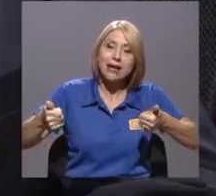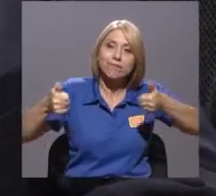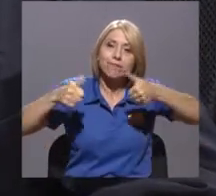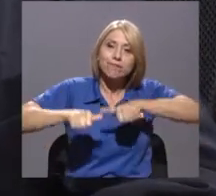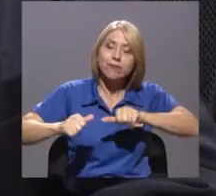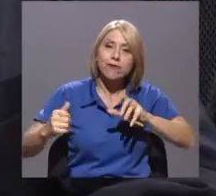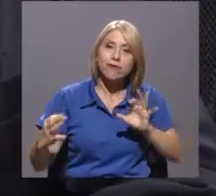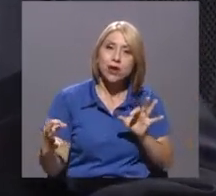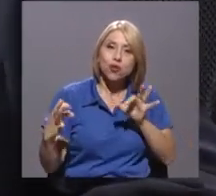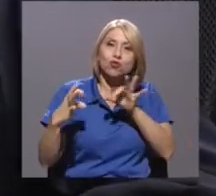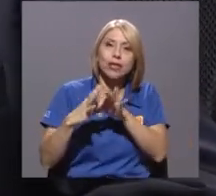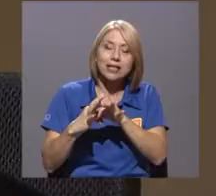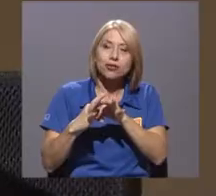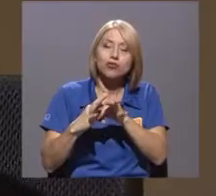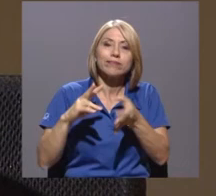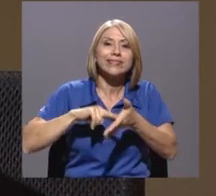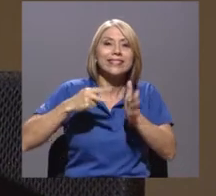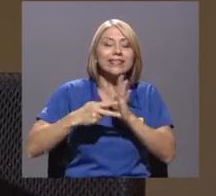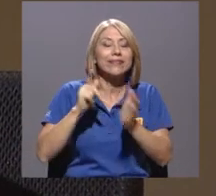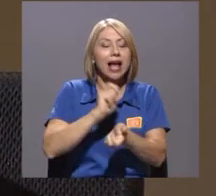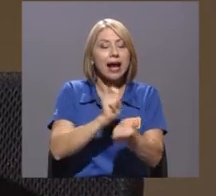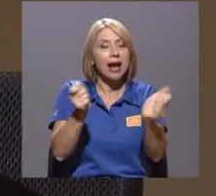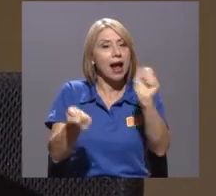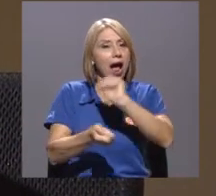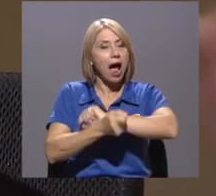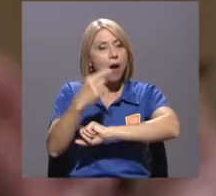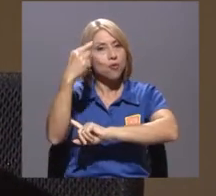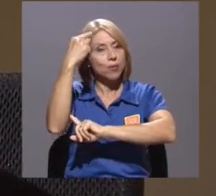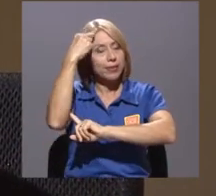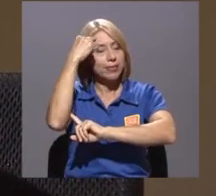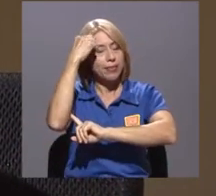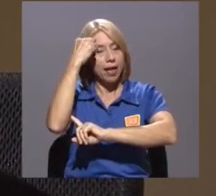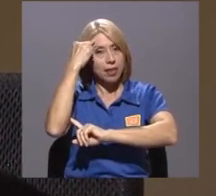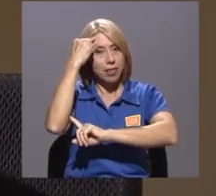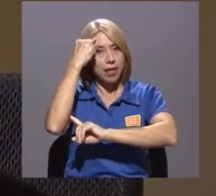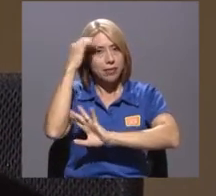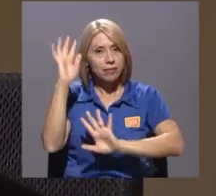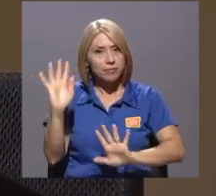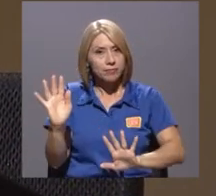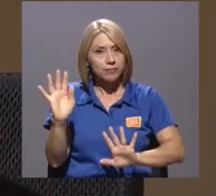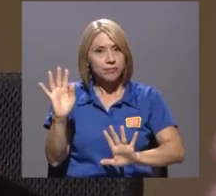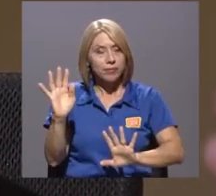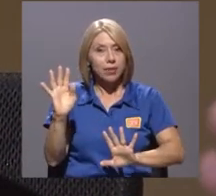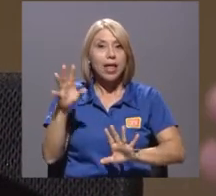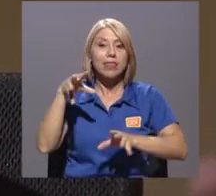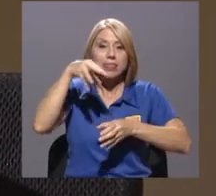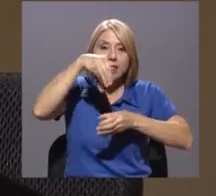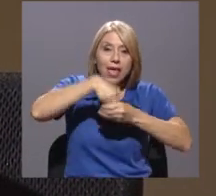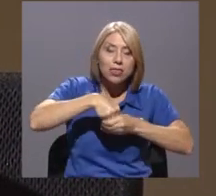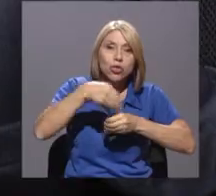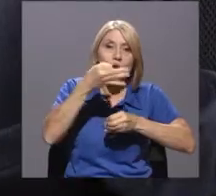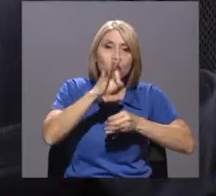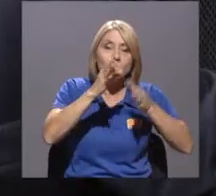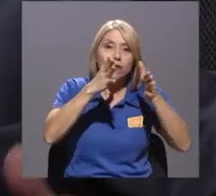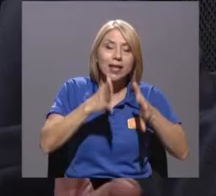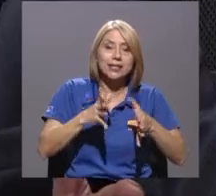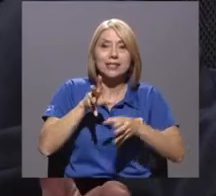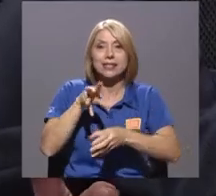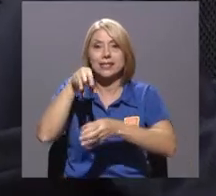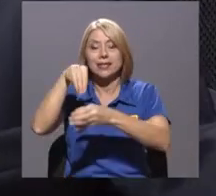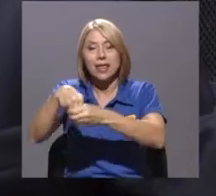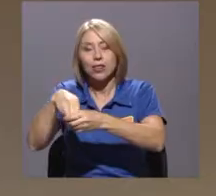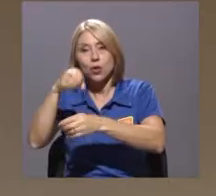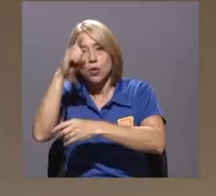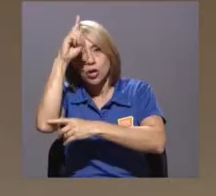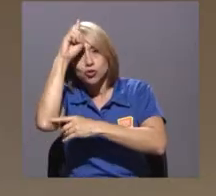a un cambio de mentalidad dentro de los franceses dentro de los alemanes